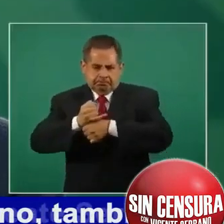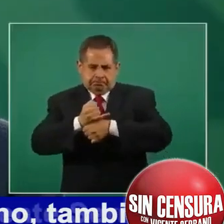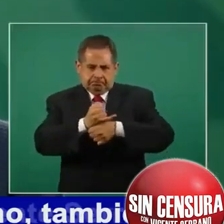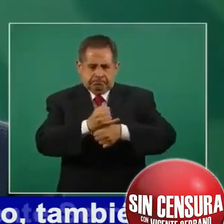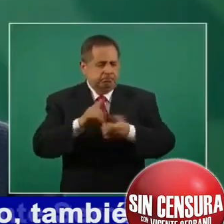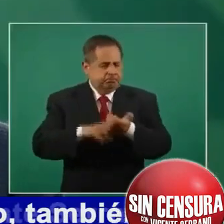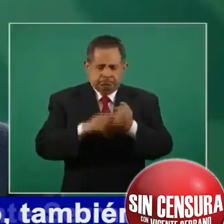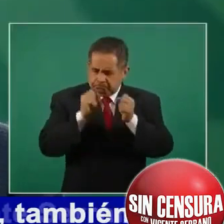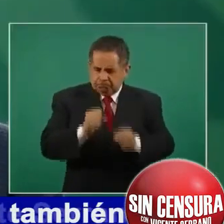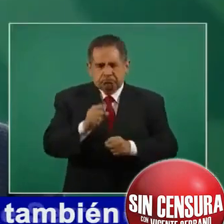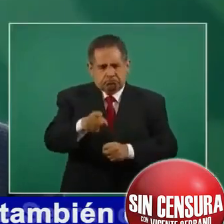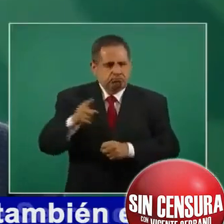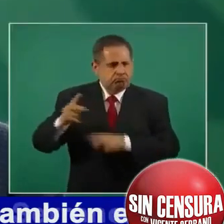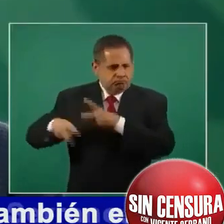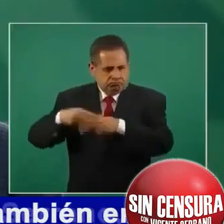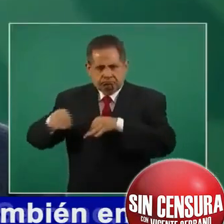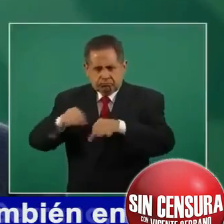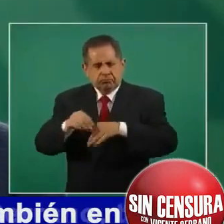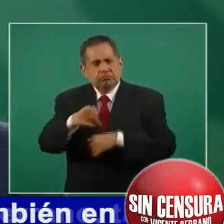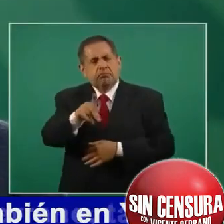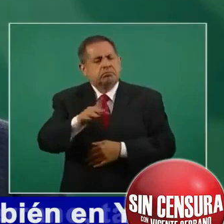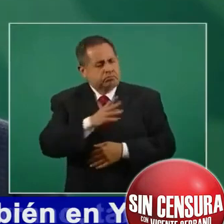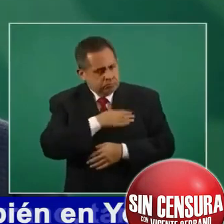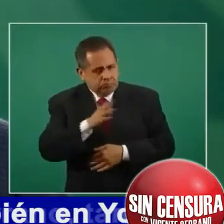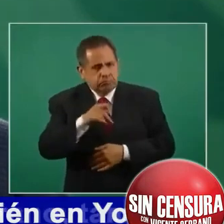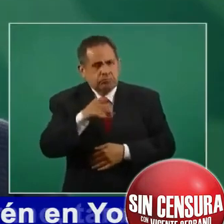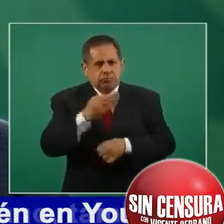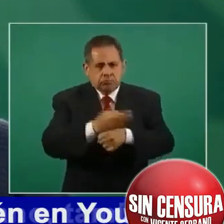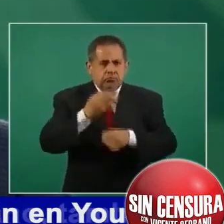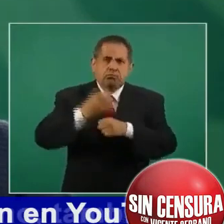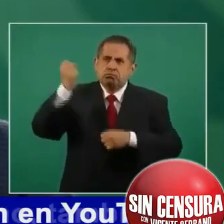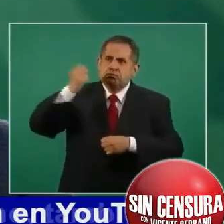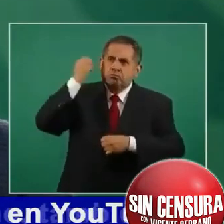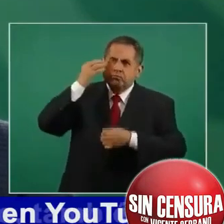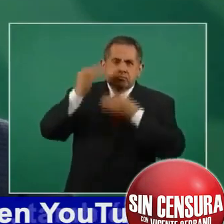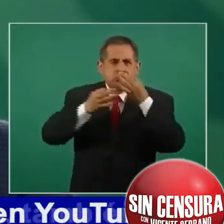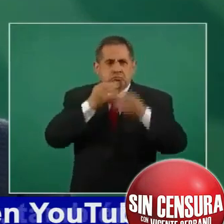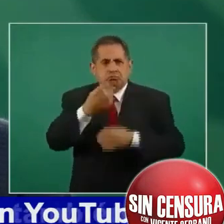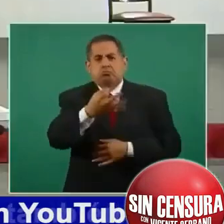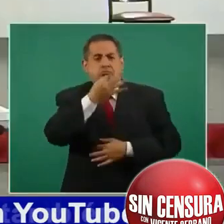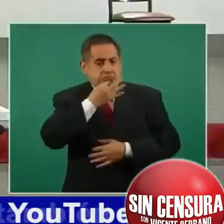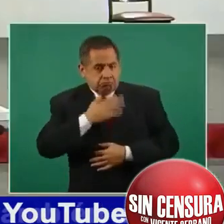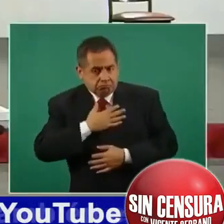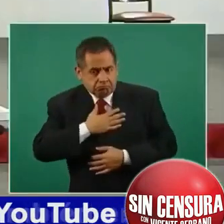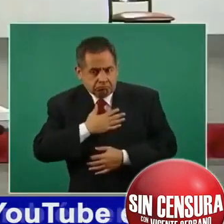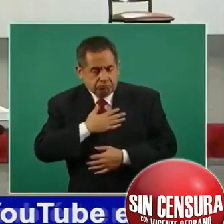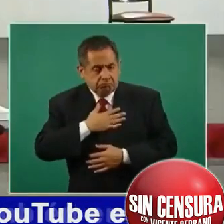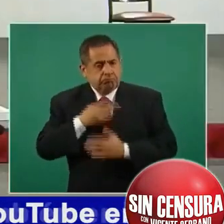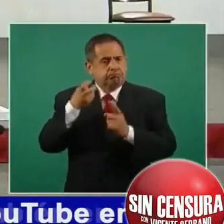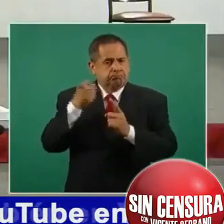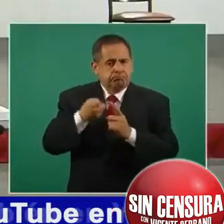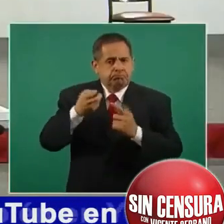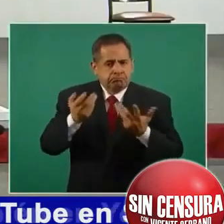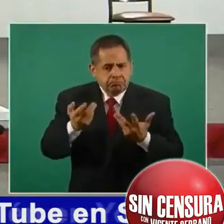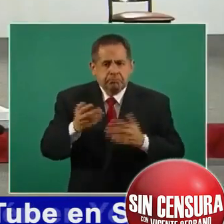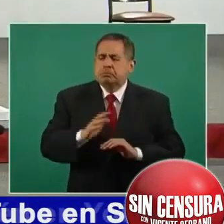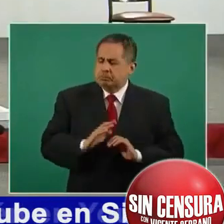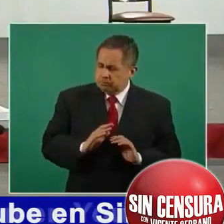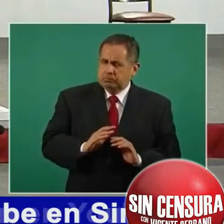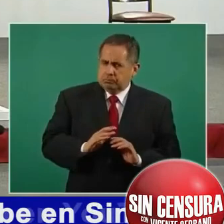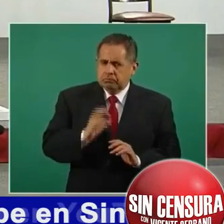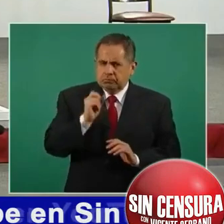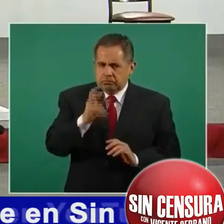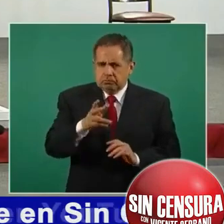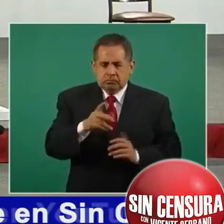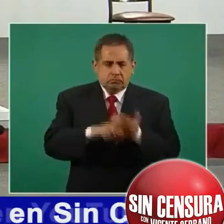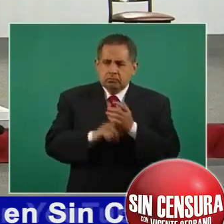ten la seguridad de que está trabajando en esto, pero qué bueno que en esta conferencia matutina tú estás puntualizando que ya